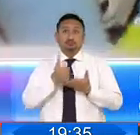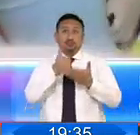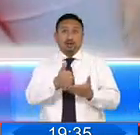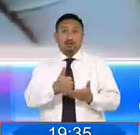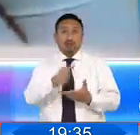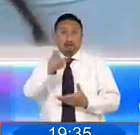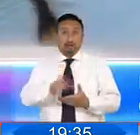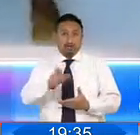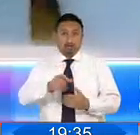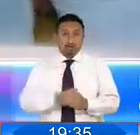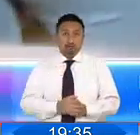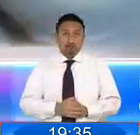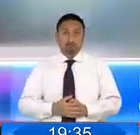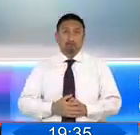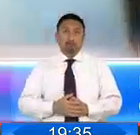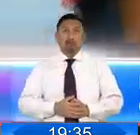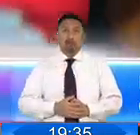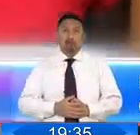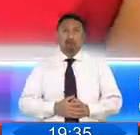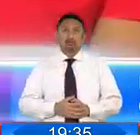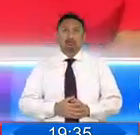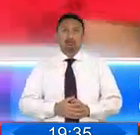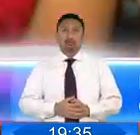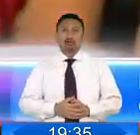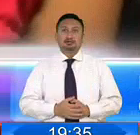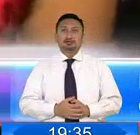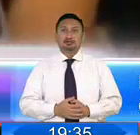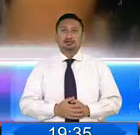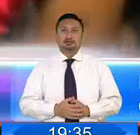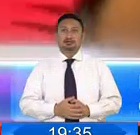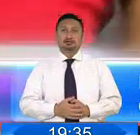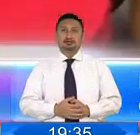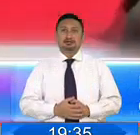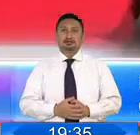atención a la ciudadana en ese momento. ¡Ay, Dios, no!